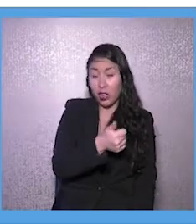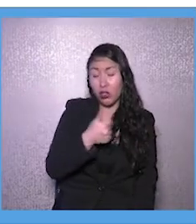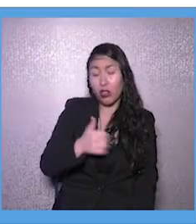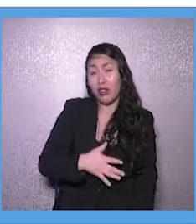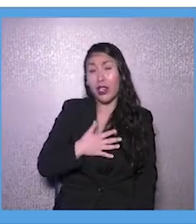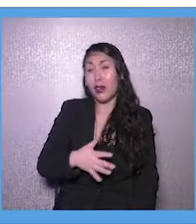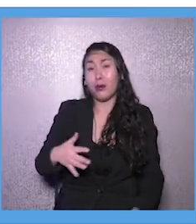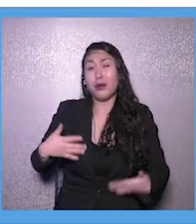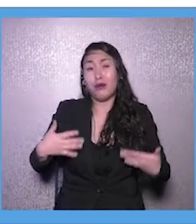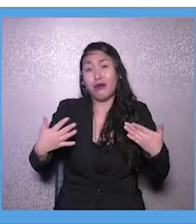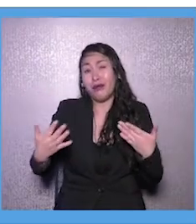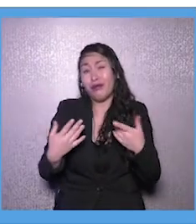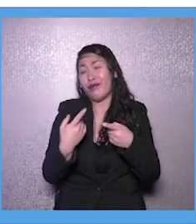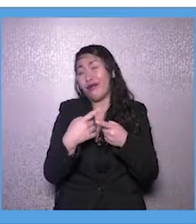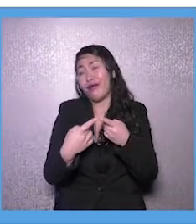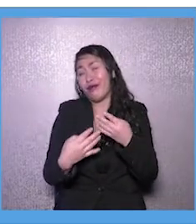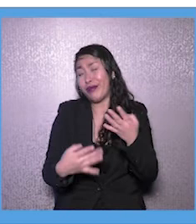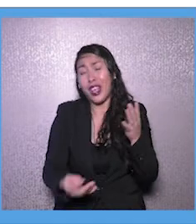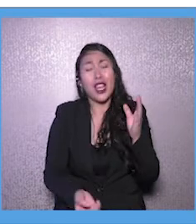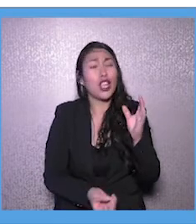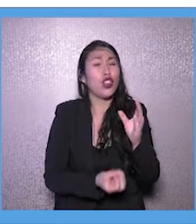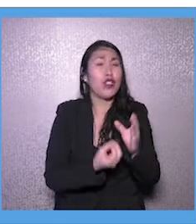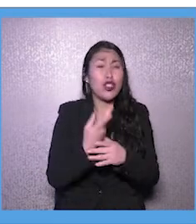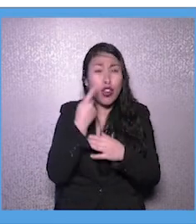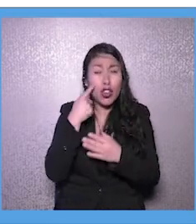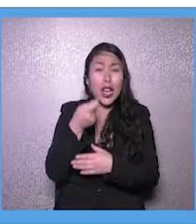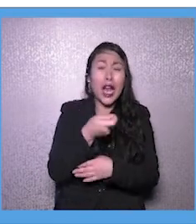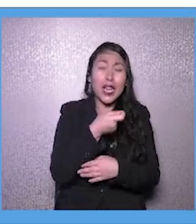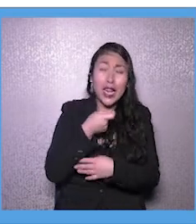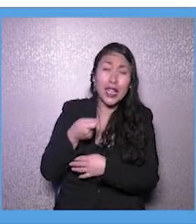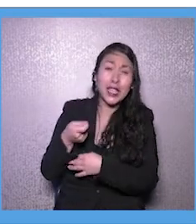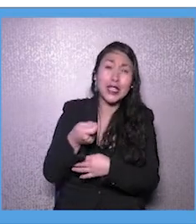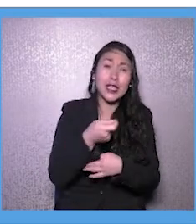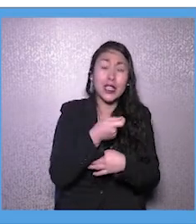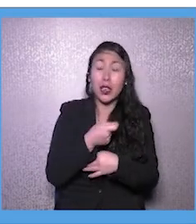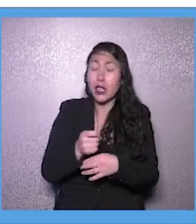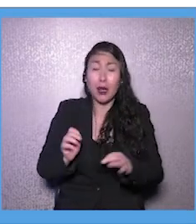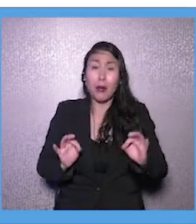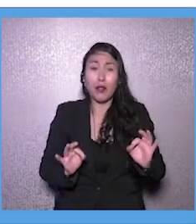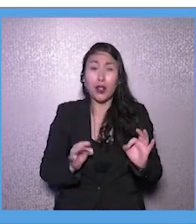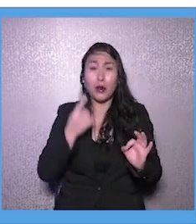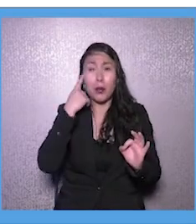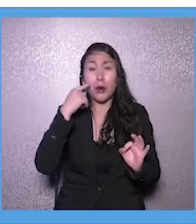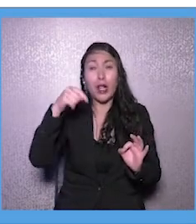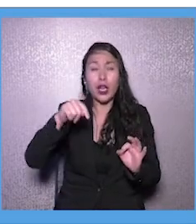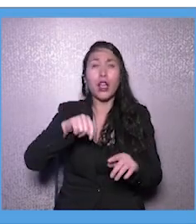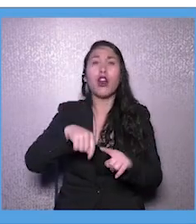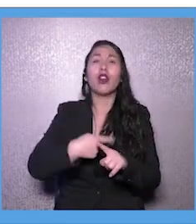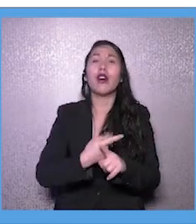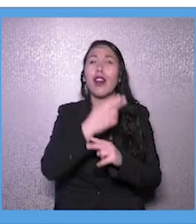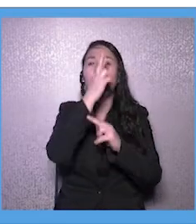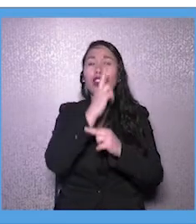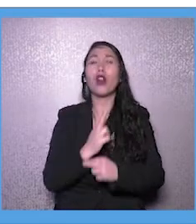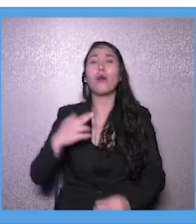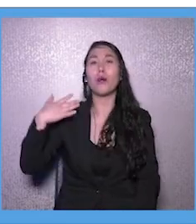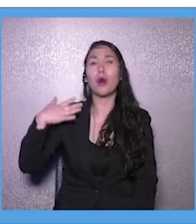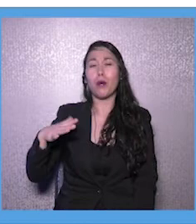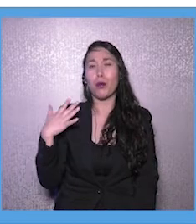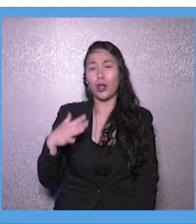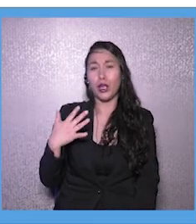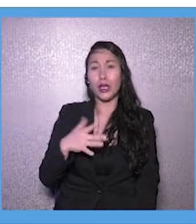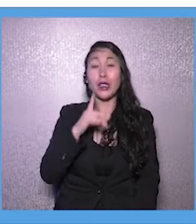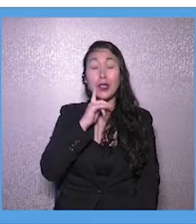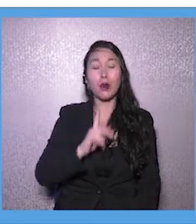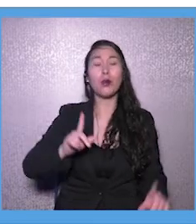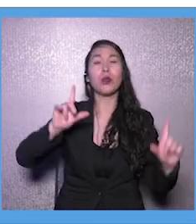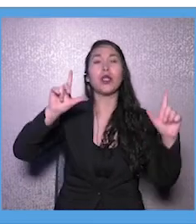Big Data, ¿sí? Todas las industrias ven innovación, analytics, Big Data, perfecto. Pero aquí de nuevo el rol importante de contar con un